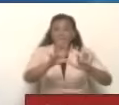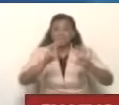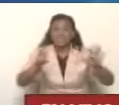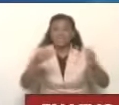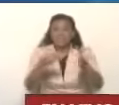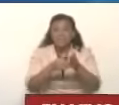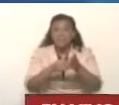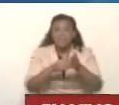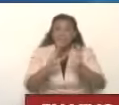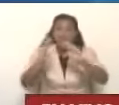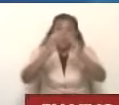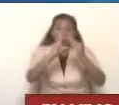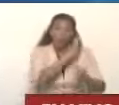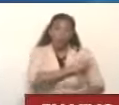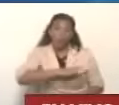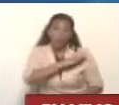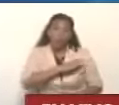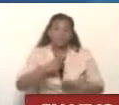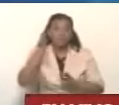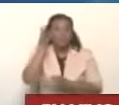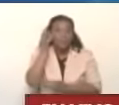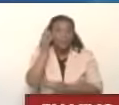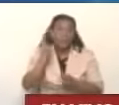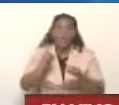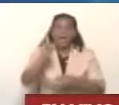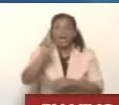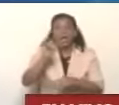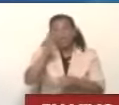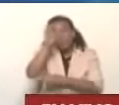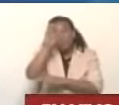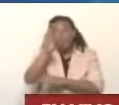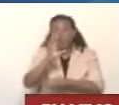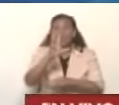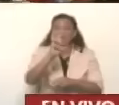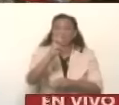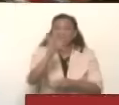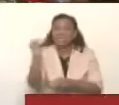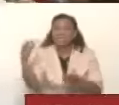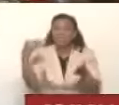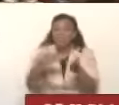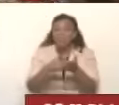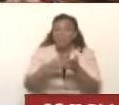217.183 comités de mujeres, rumbo a los 300.000 que usted nos fijó de meta.